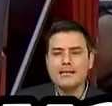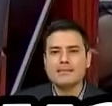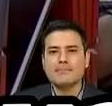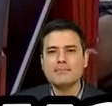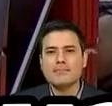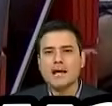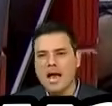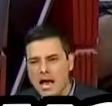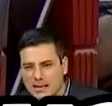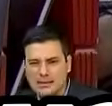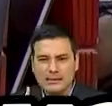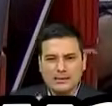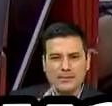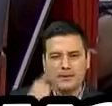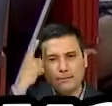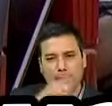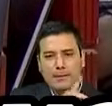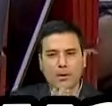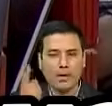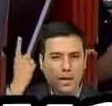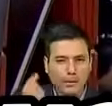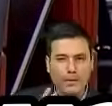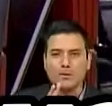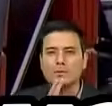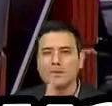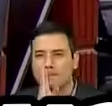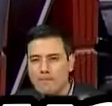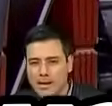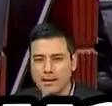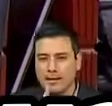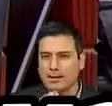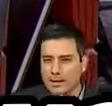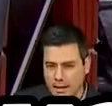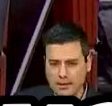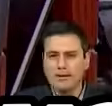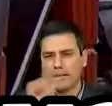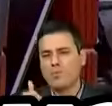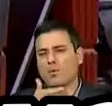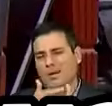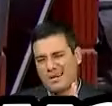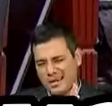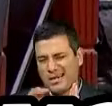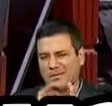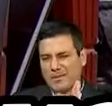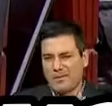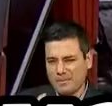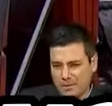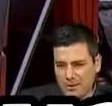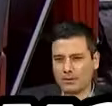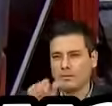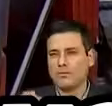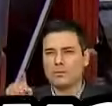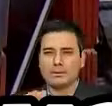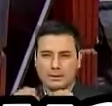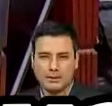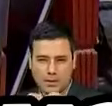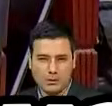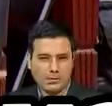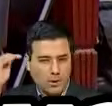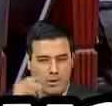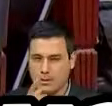los lineamientos que tenemos vigentes, los que quisimos aprobar, que nos revocó la Sala Superior por ir más allá, los que tenemos en vigor